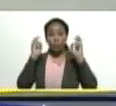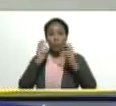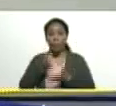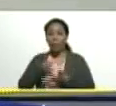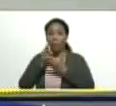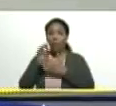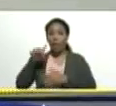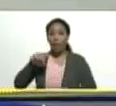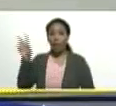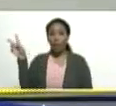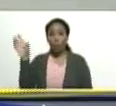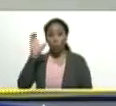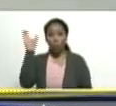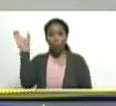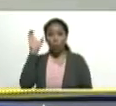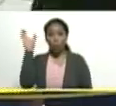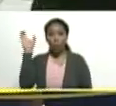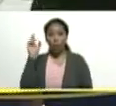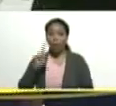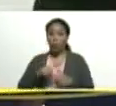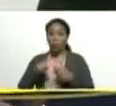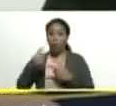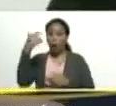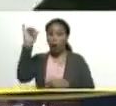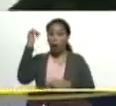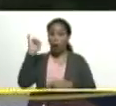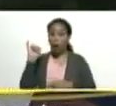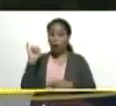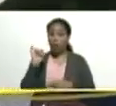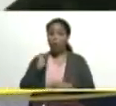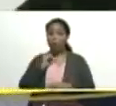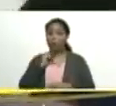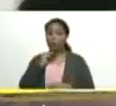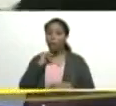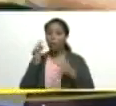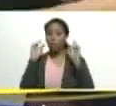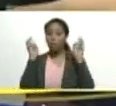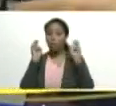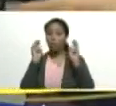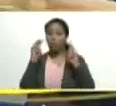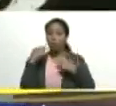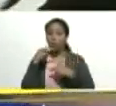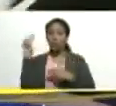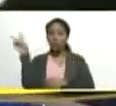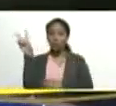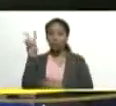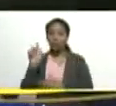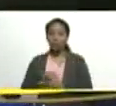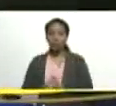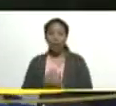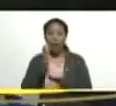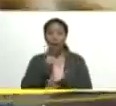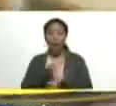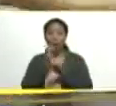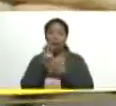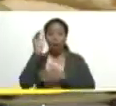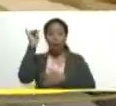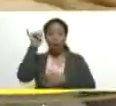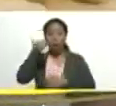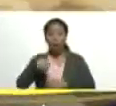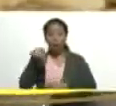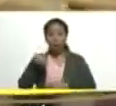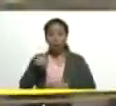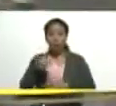Colombia nos permite entonces tener el mayor prestigio a nivel de Venezuela. El café llegará aquí en